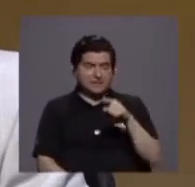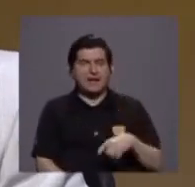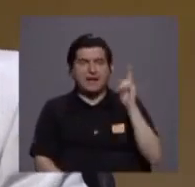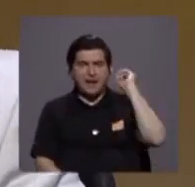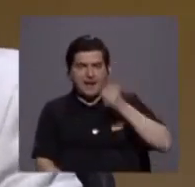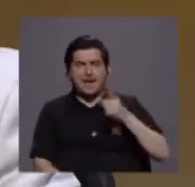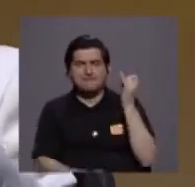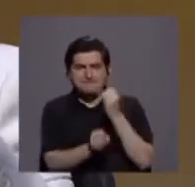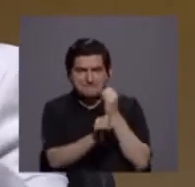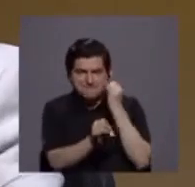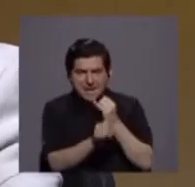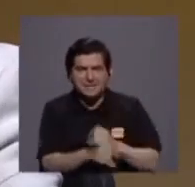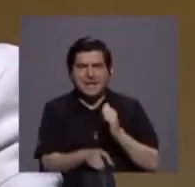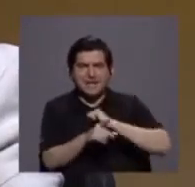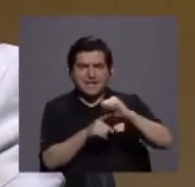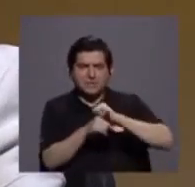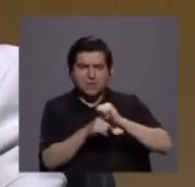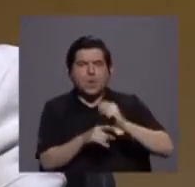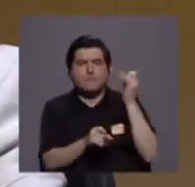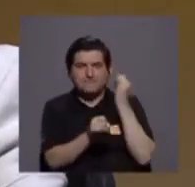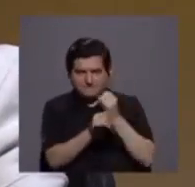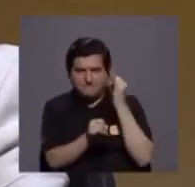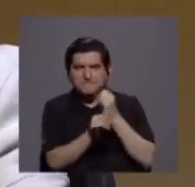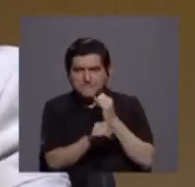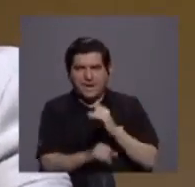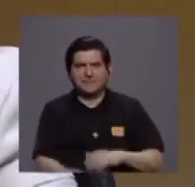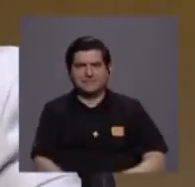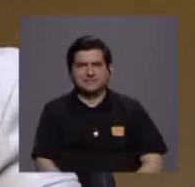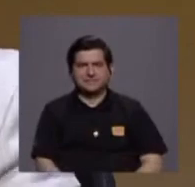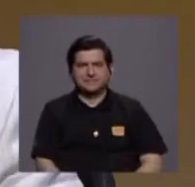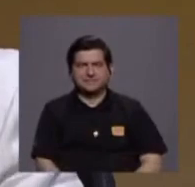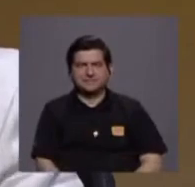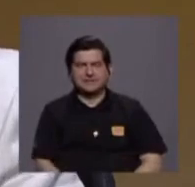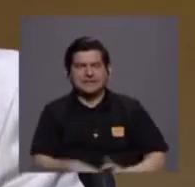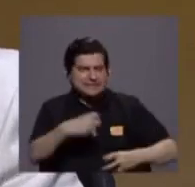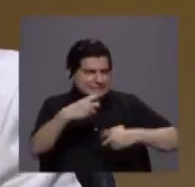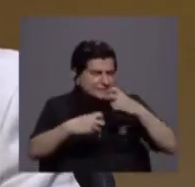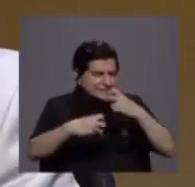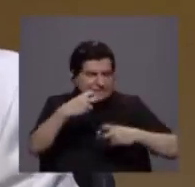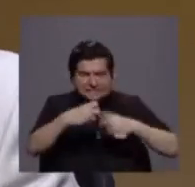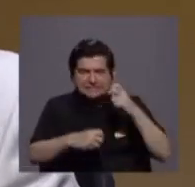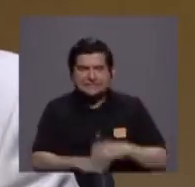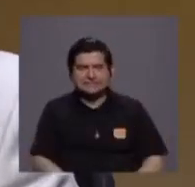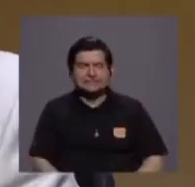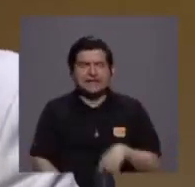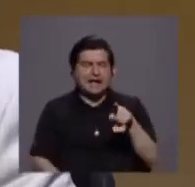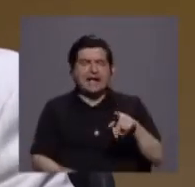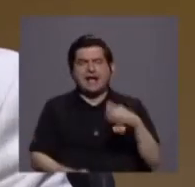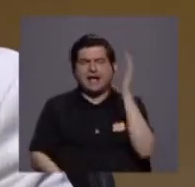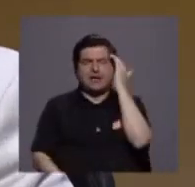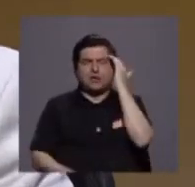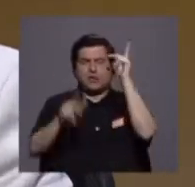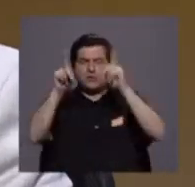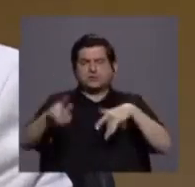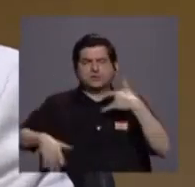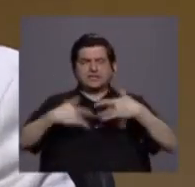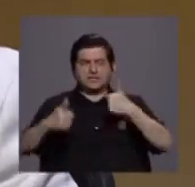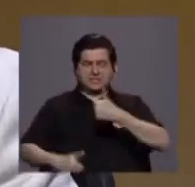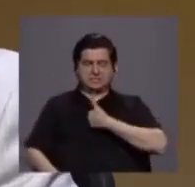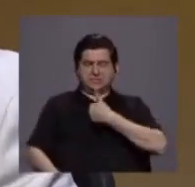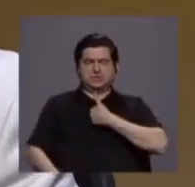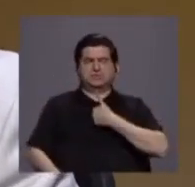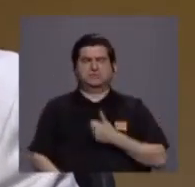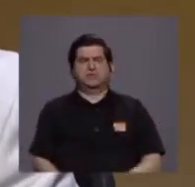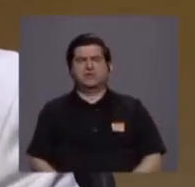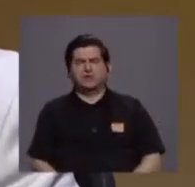mandatos institucionales, las prácticas institucionales a conflictuar los bagajes de la persona, cómo se siente la persona consigo misma,